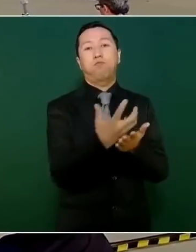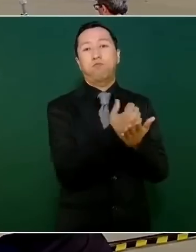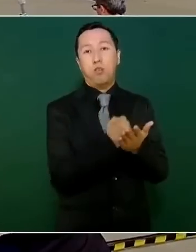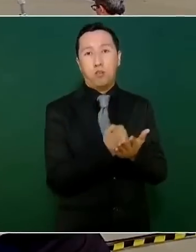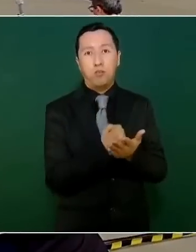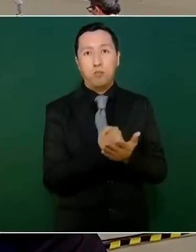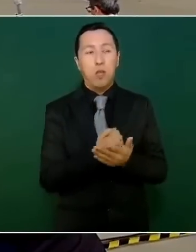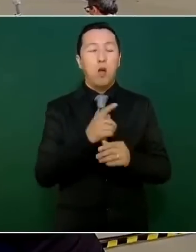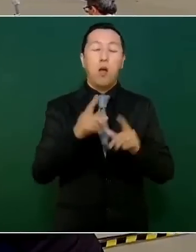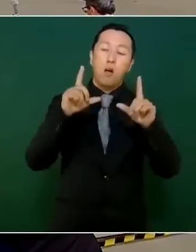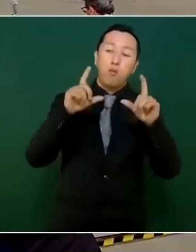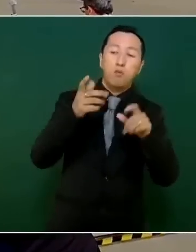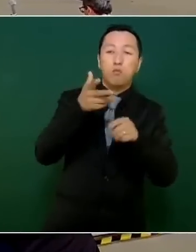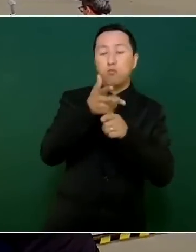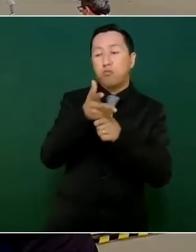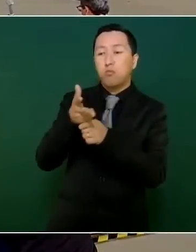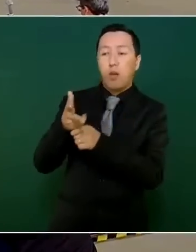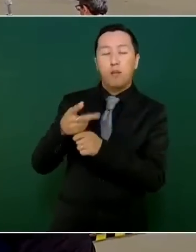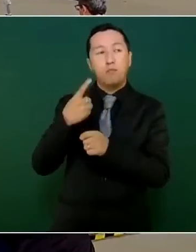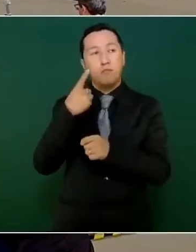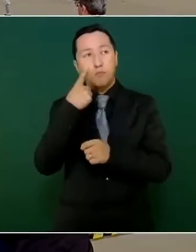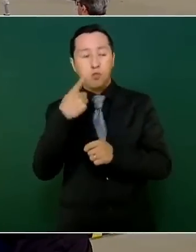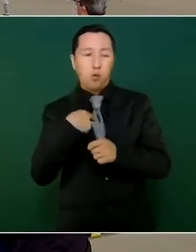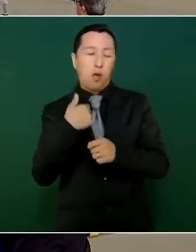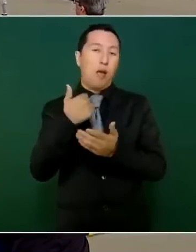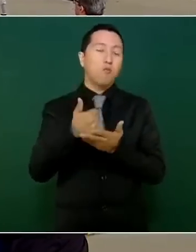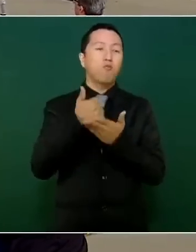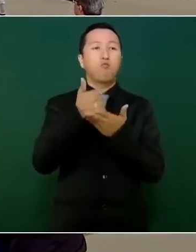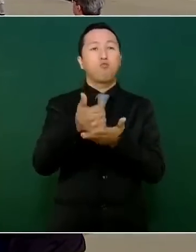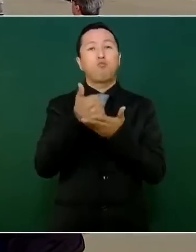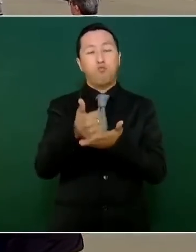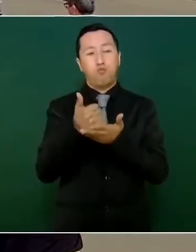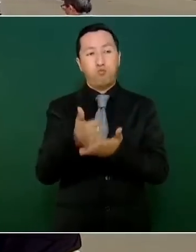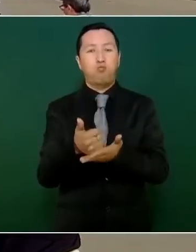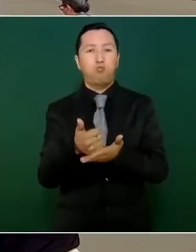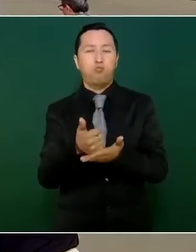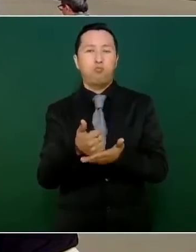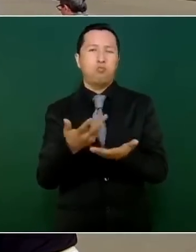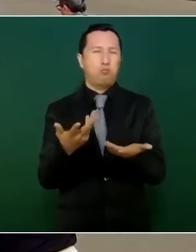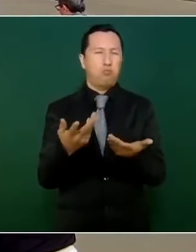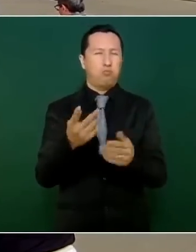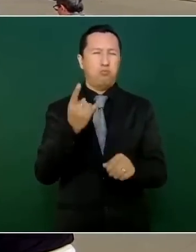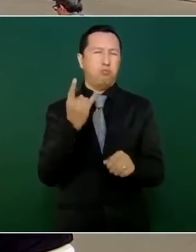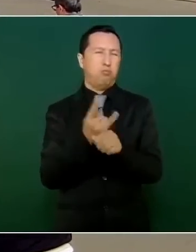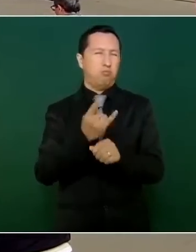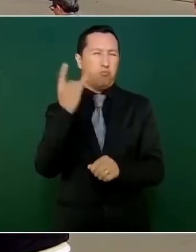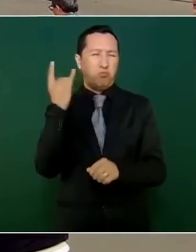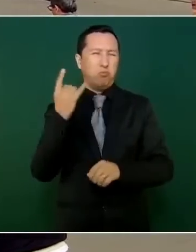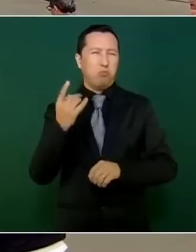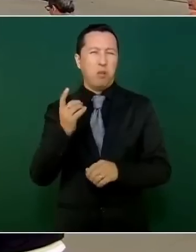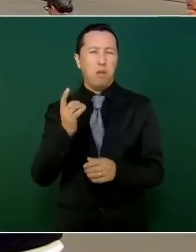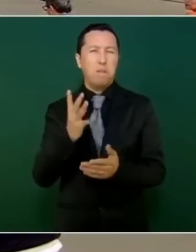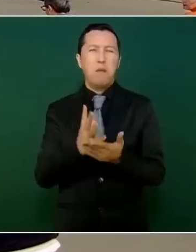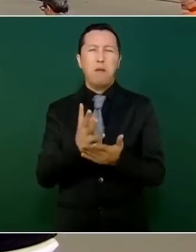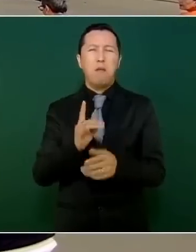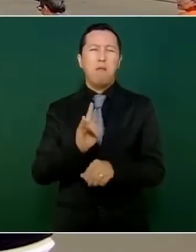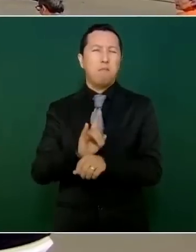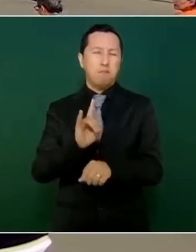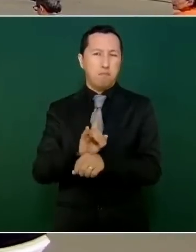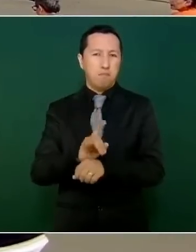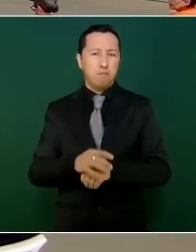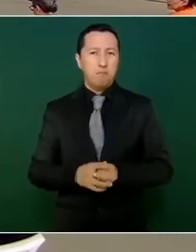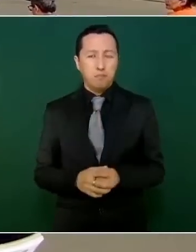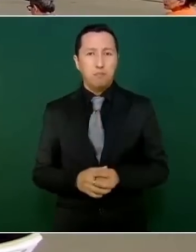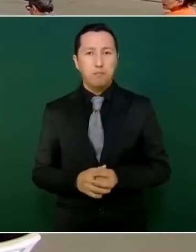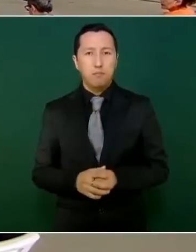decir que está ayudando a los chicleros. Y no es así, con acceso a programas oficiales,